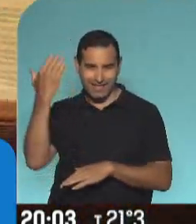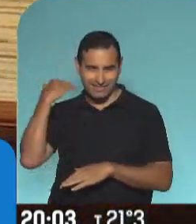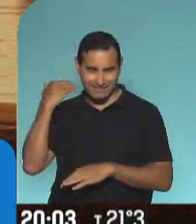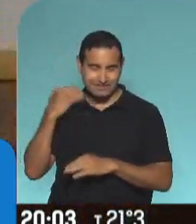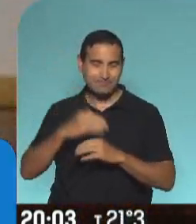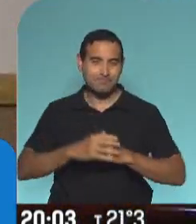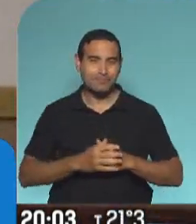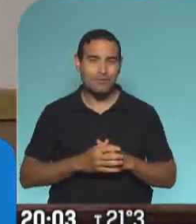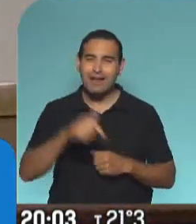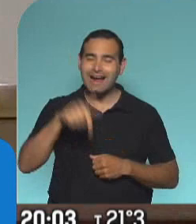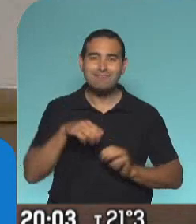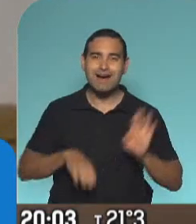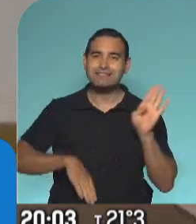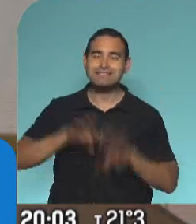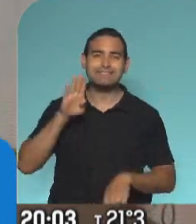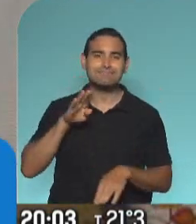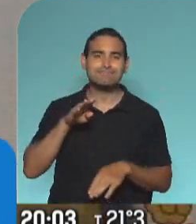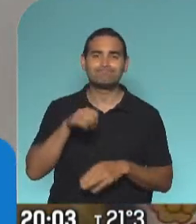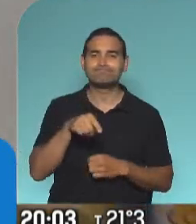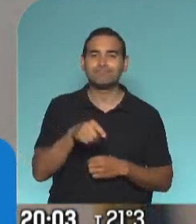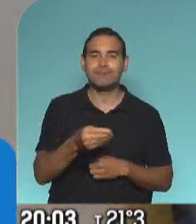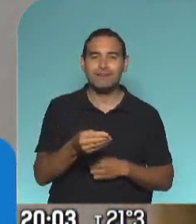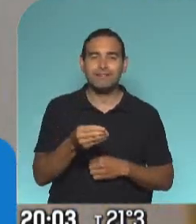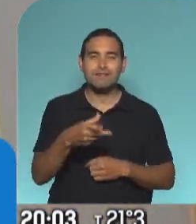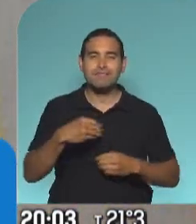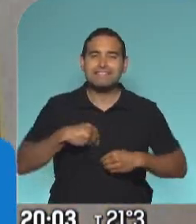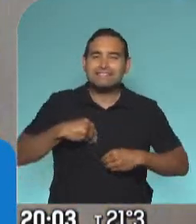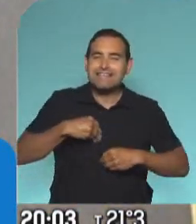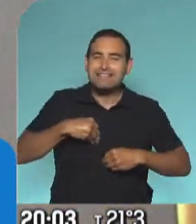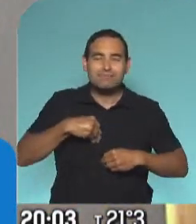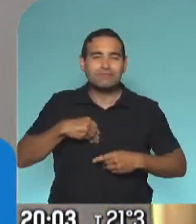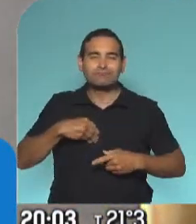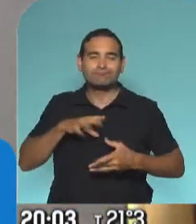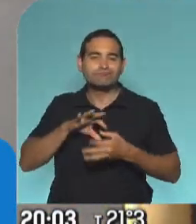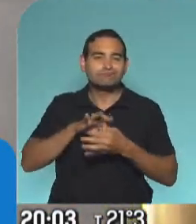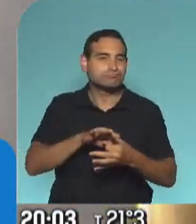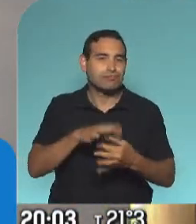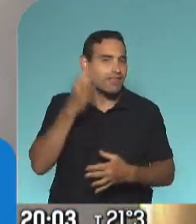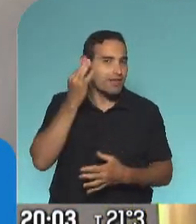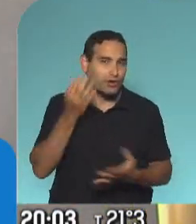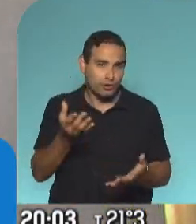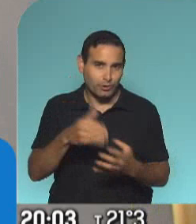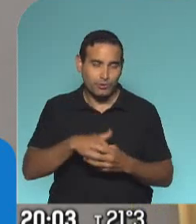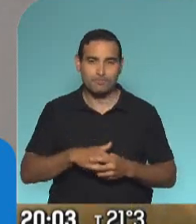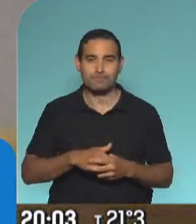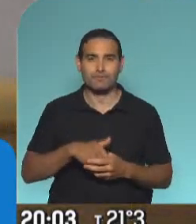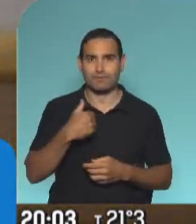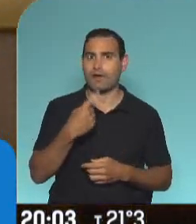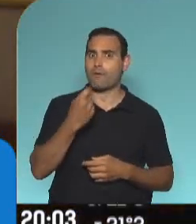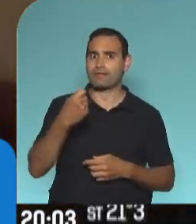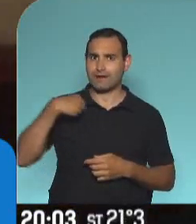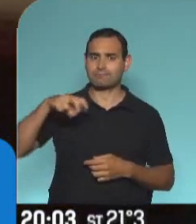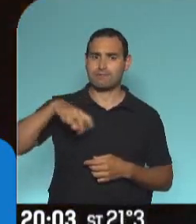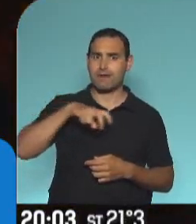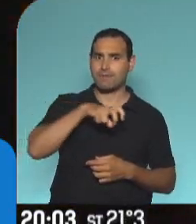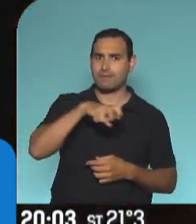Aunque acá lo que impera sobremanera es el sentimiento que hay hacia Diego cuando uno camina a la casa. Y esto lo percibe, además, ¿no? Se percibe